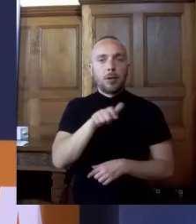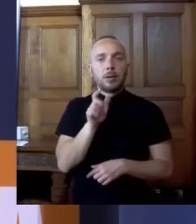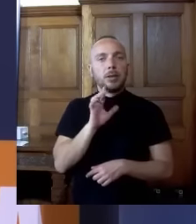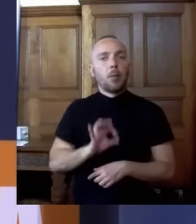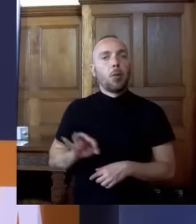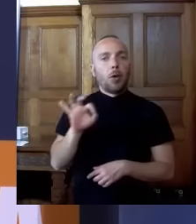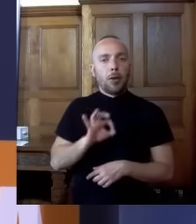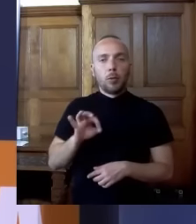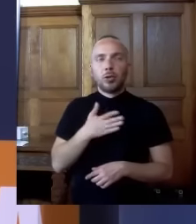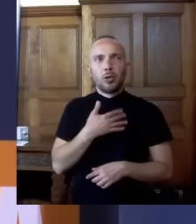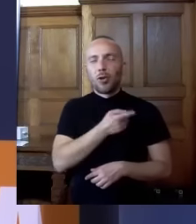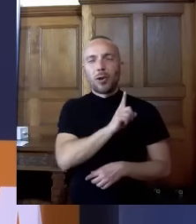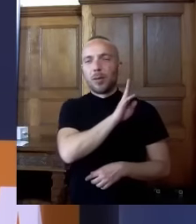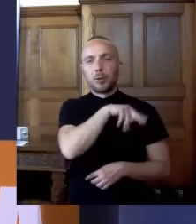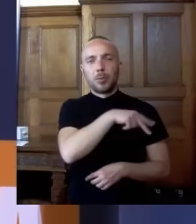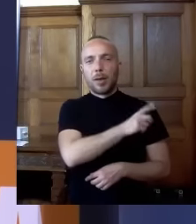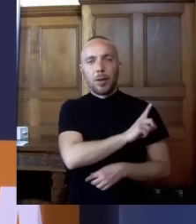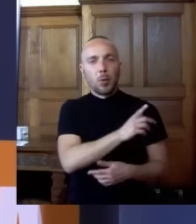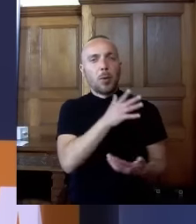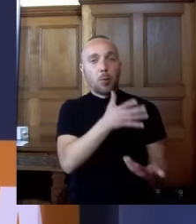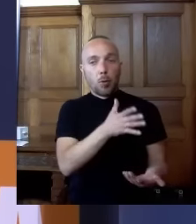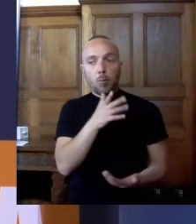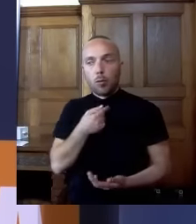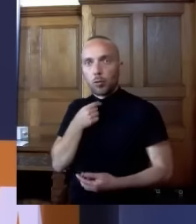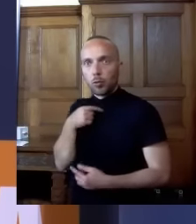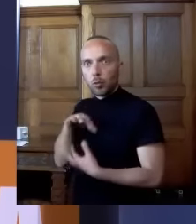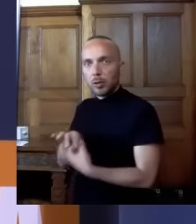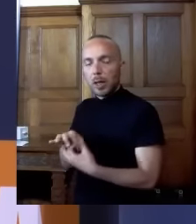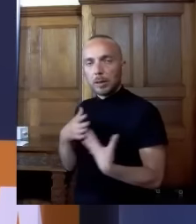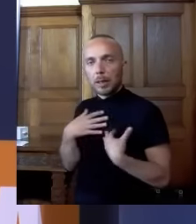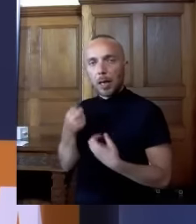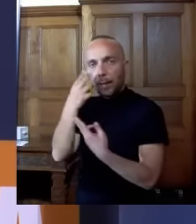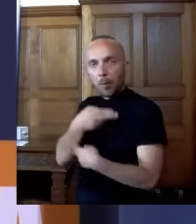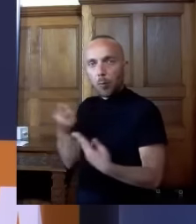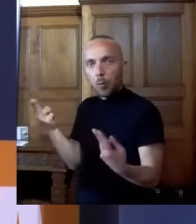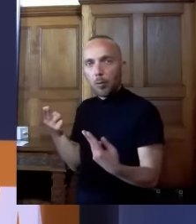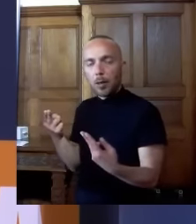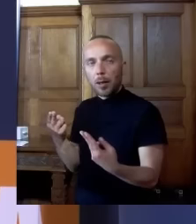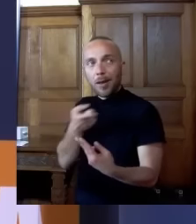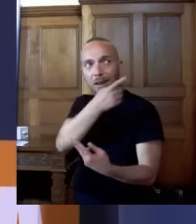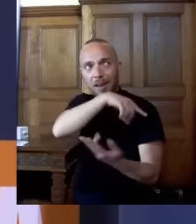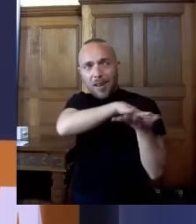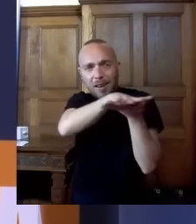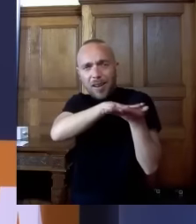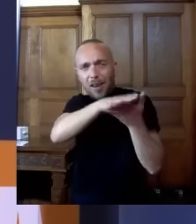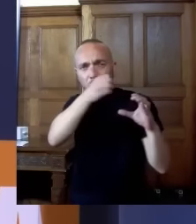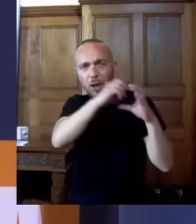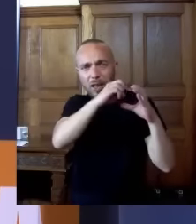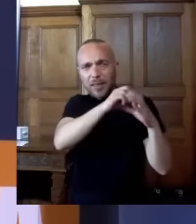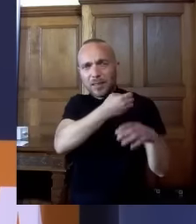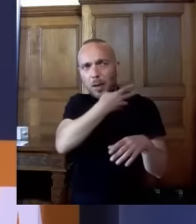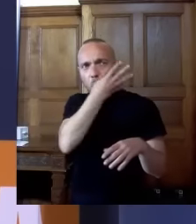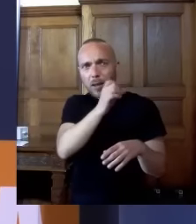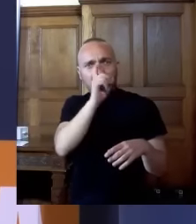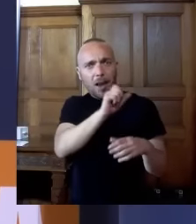queremos que gobierne el pnv que nos gusta la sanidad pública y sabemos que quienes han destruido durante 40 años os akida no van a